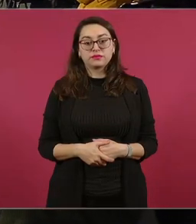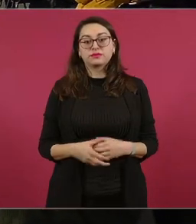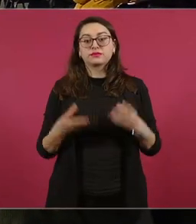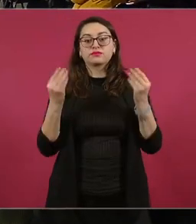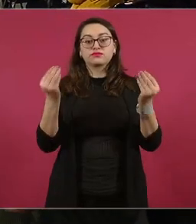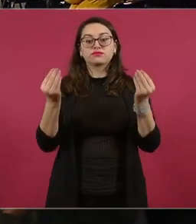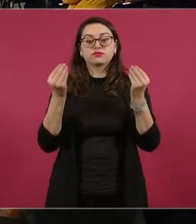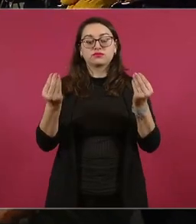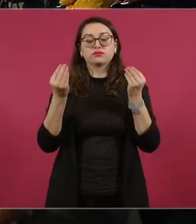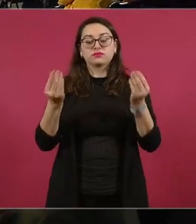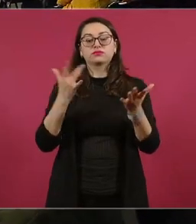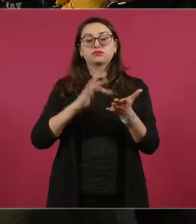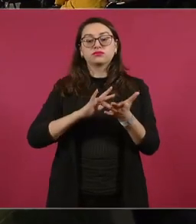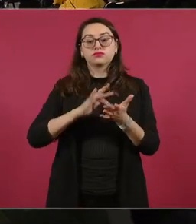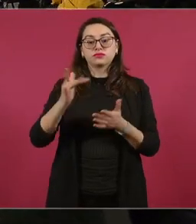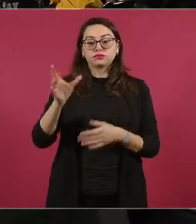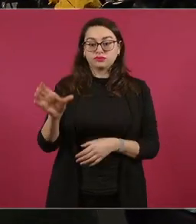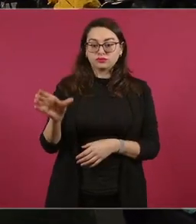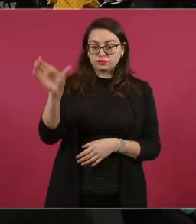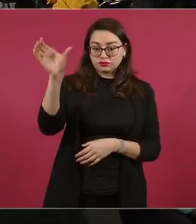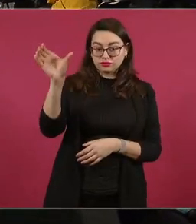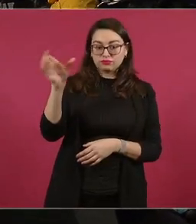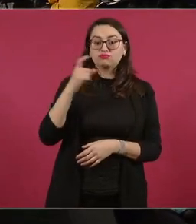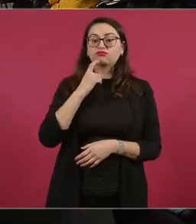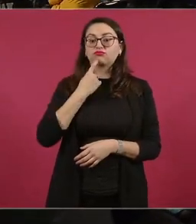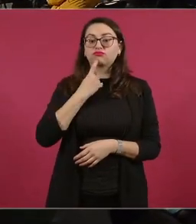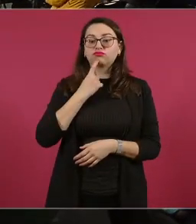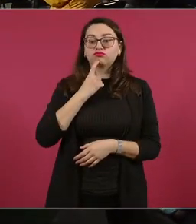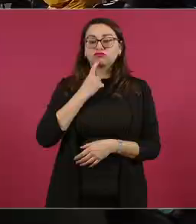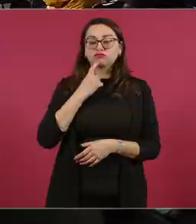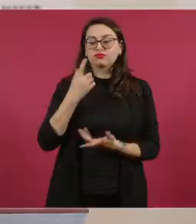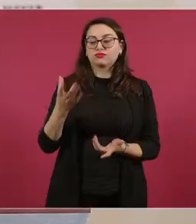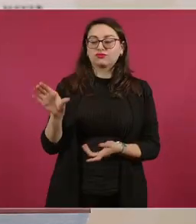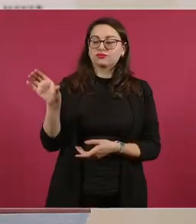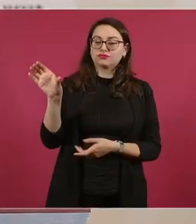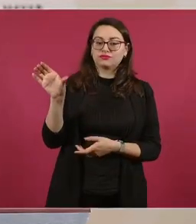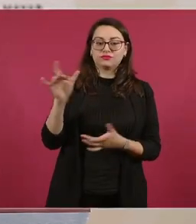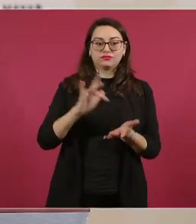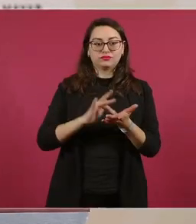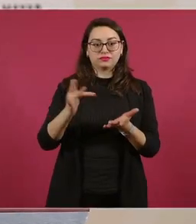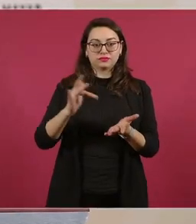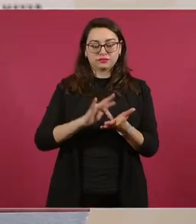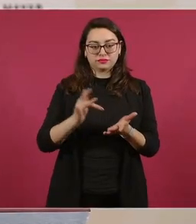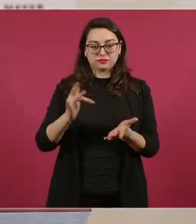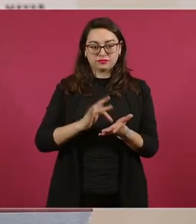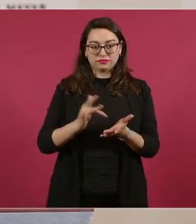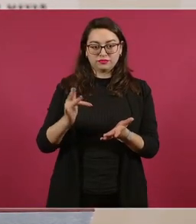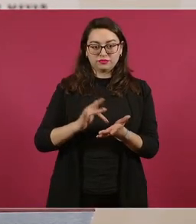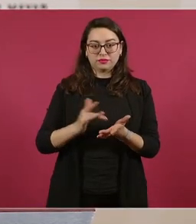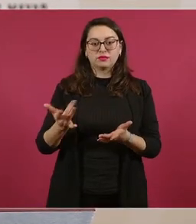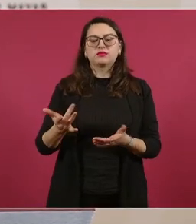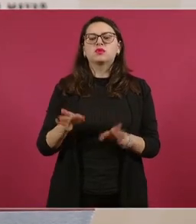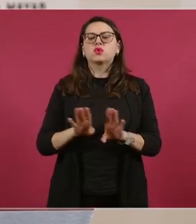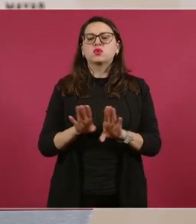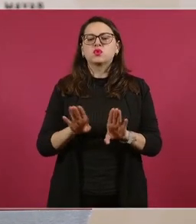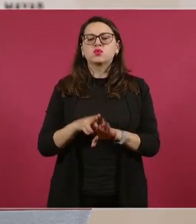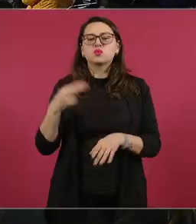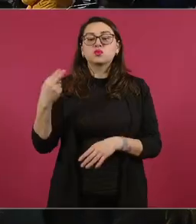Muchas gracias al compañero migrante. Muchísimas gracias. ¿Cómo se